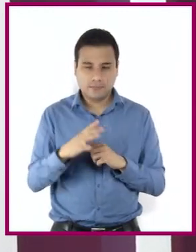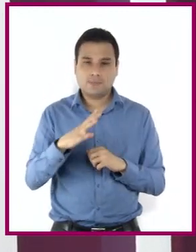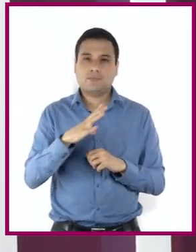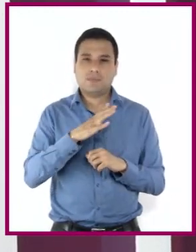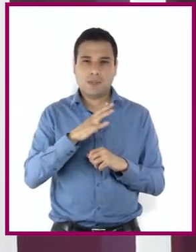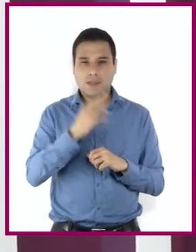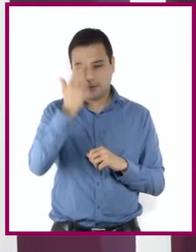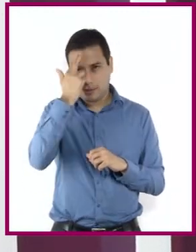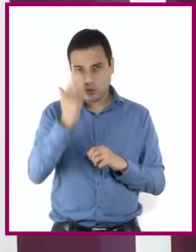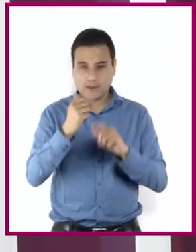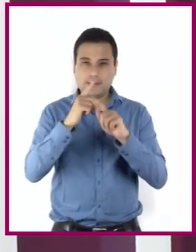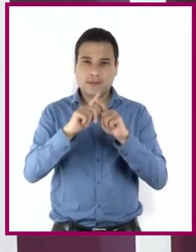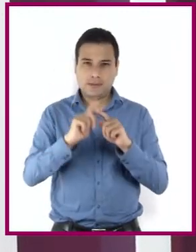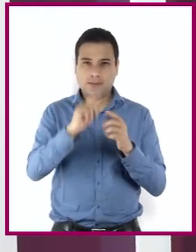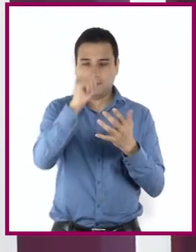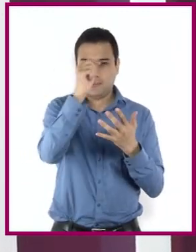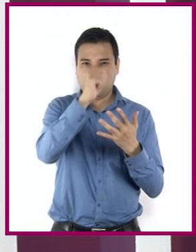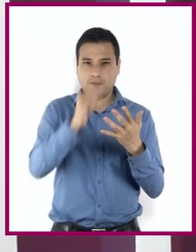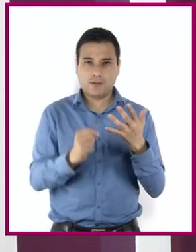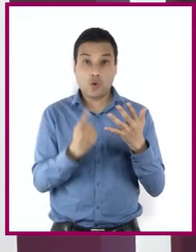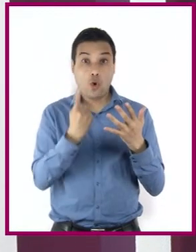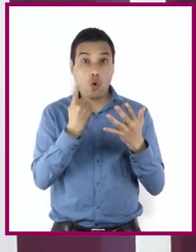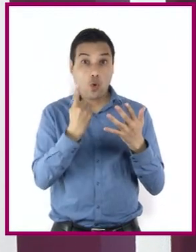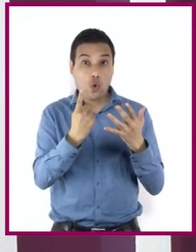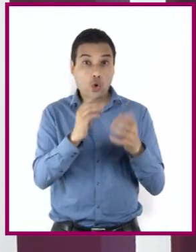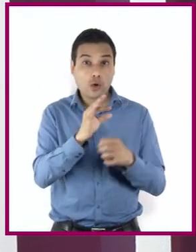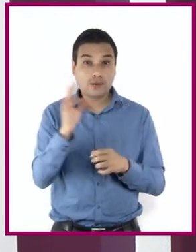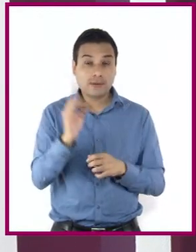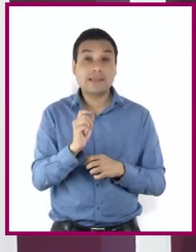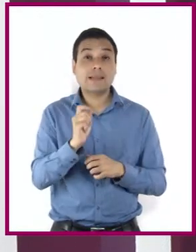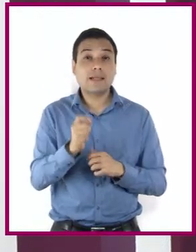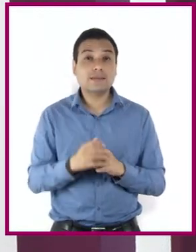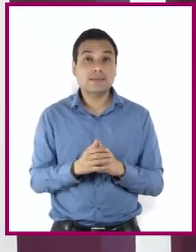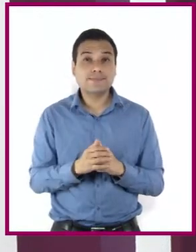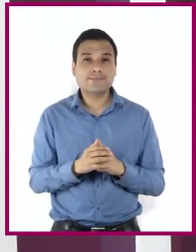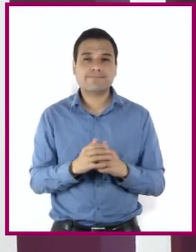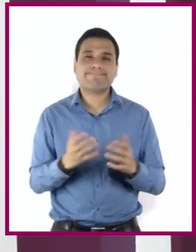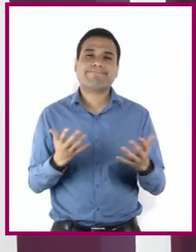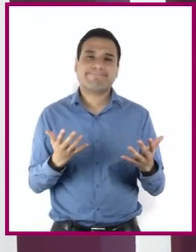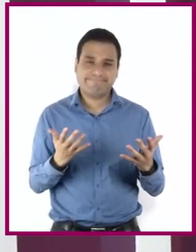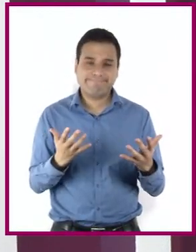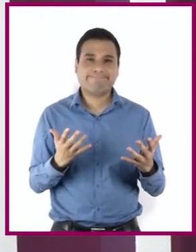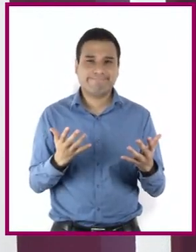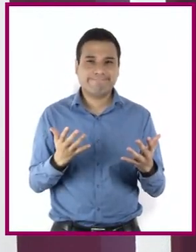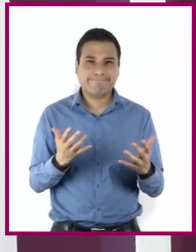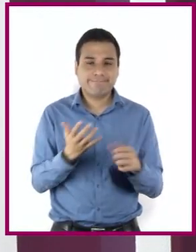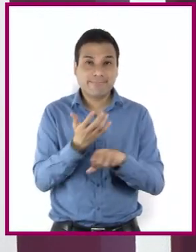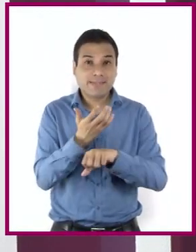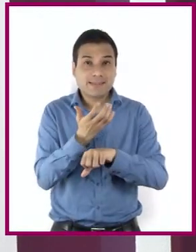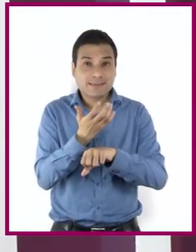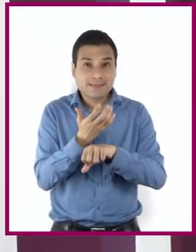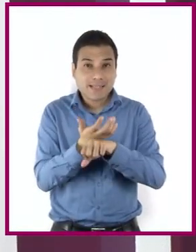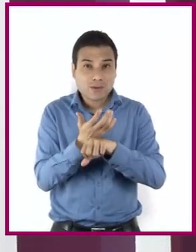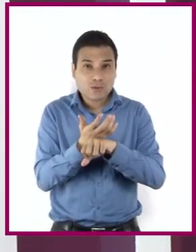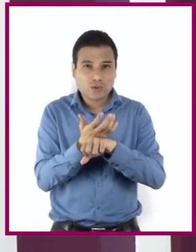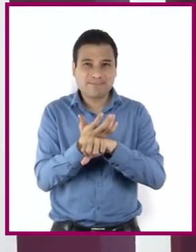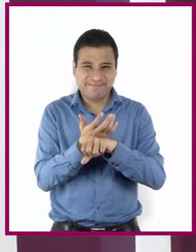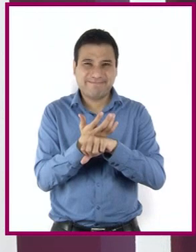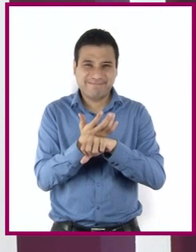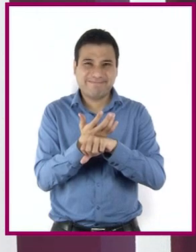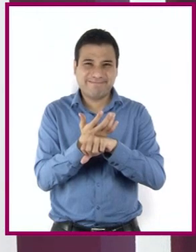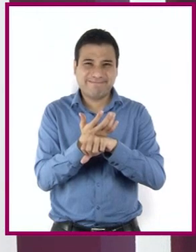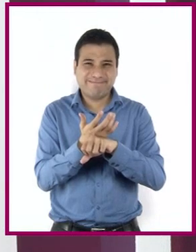factores, pero uno de ellos es la superioridad técnica y armamentística de los